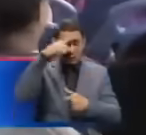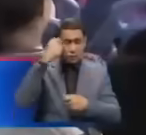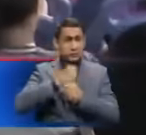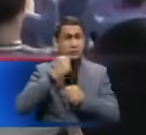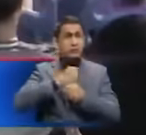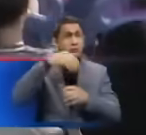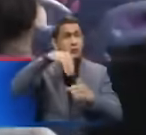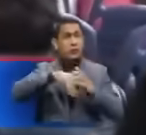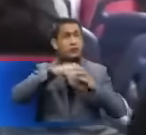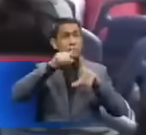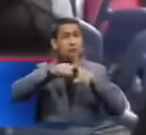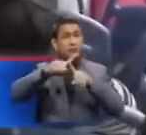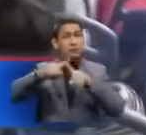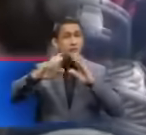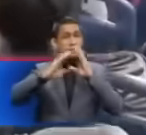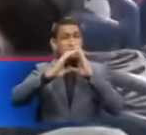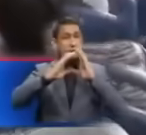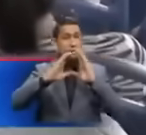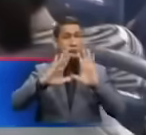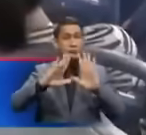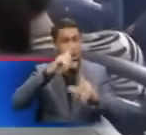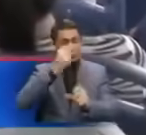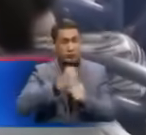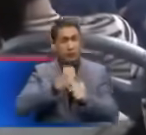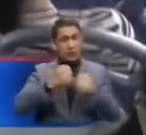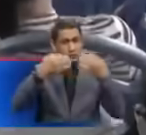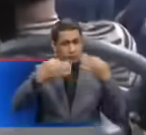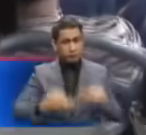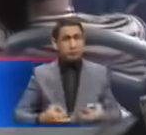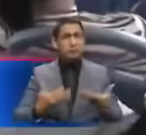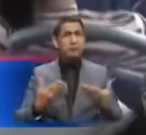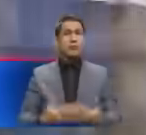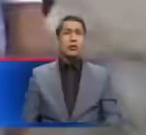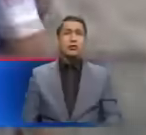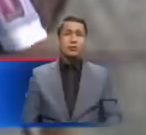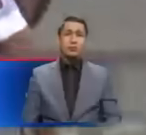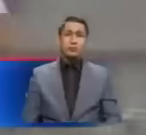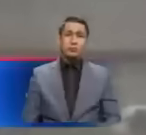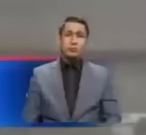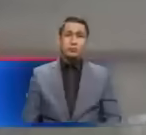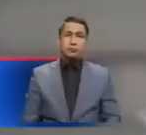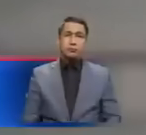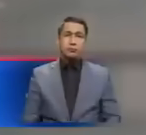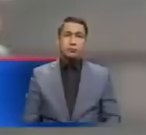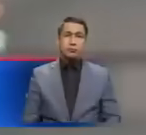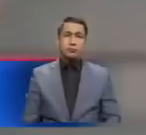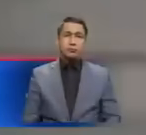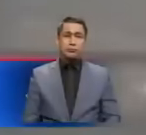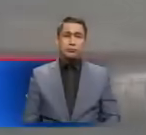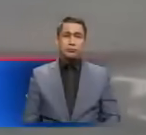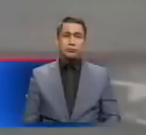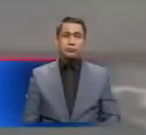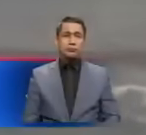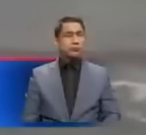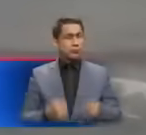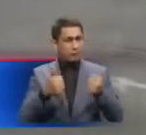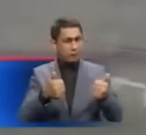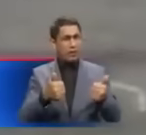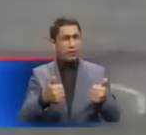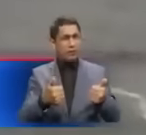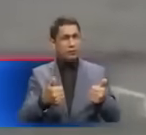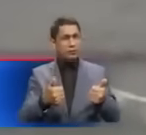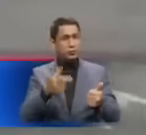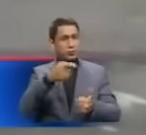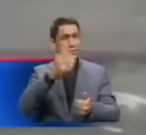siempre y cuando haciéndolo de la forma y manera correcta, pues, José Delgado. José Delgado, esa es. ¿Todo bien, José Delgado? A lo bien.